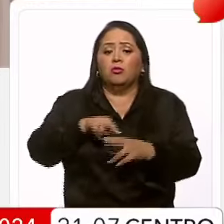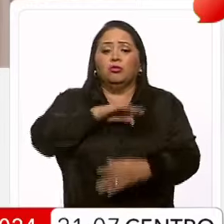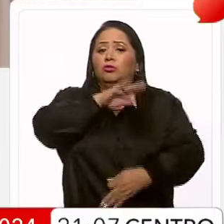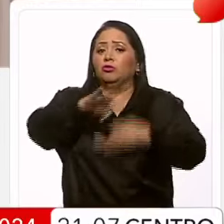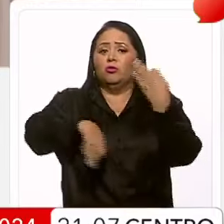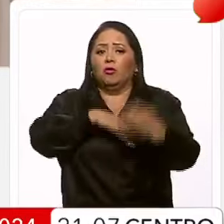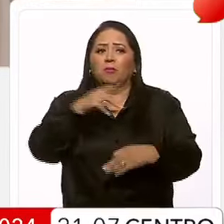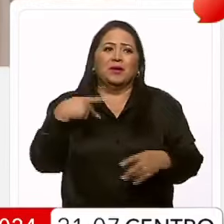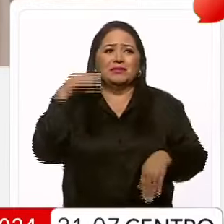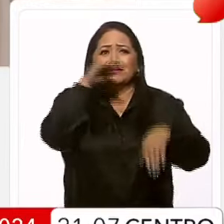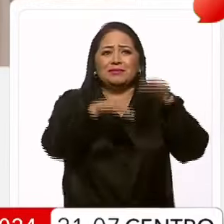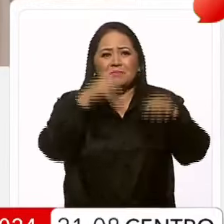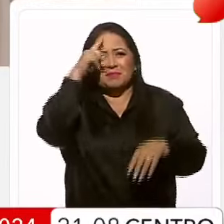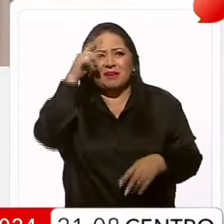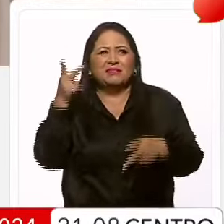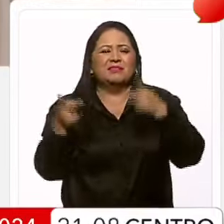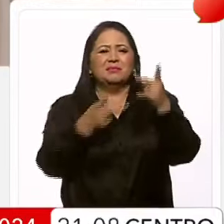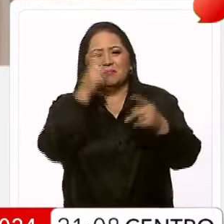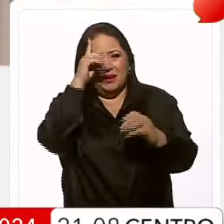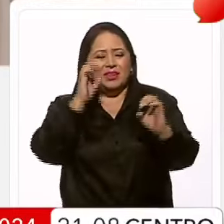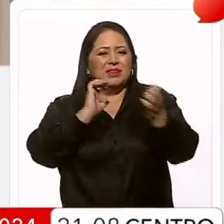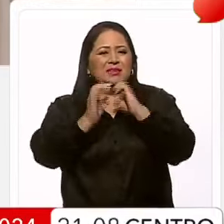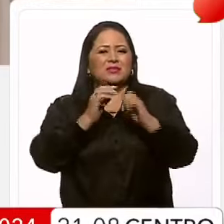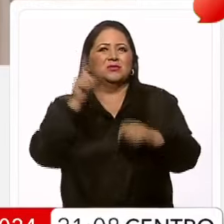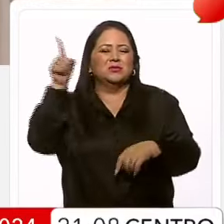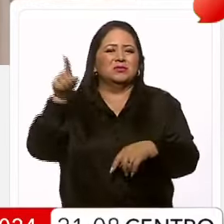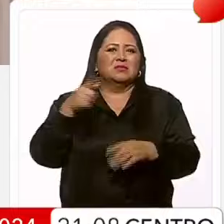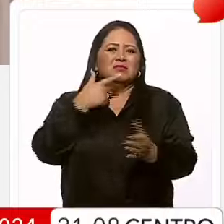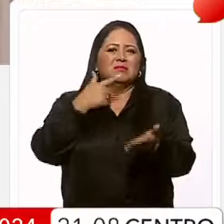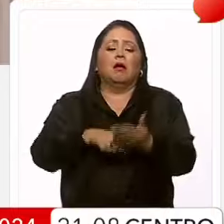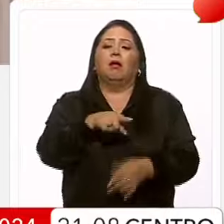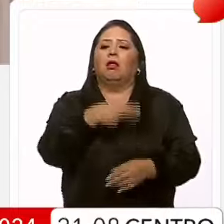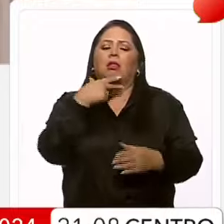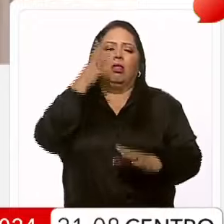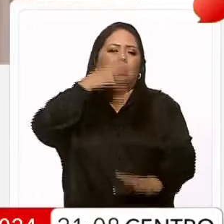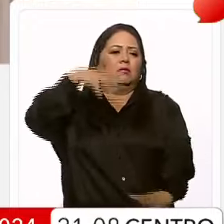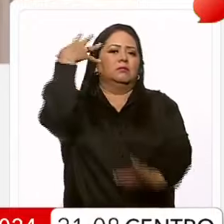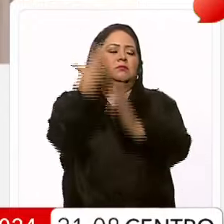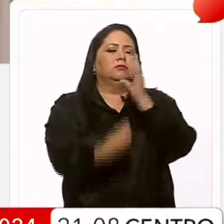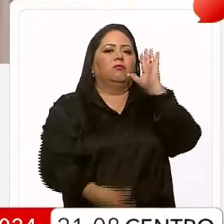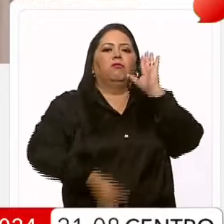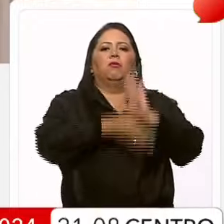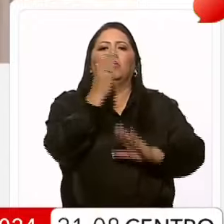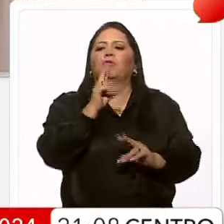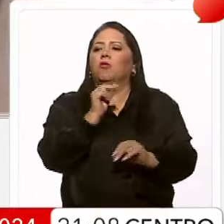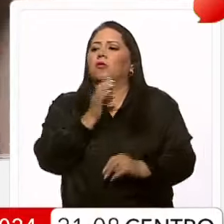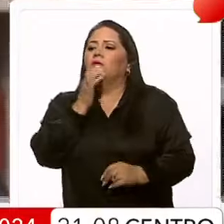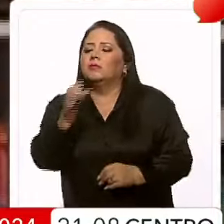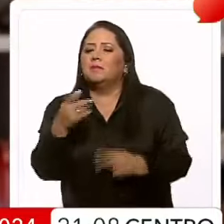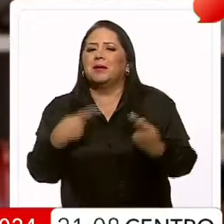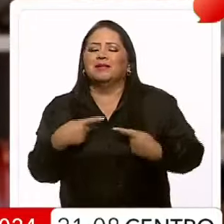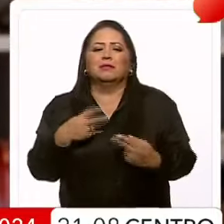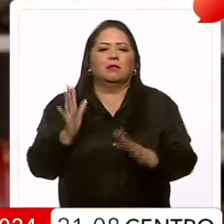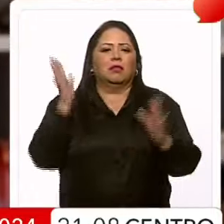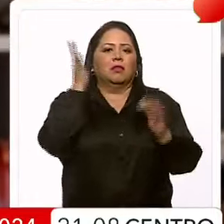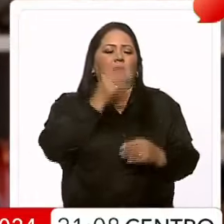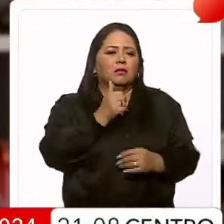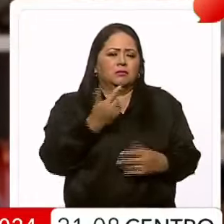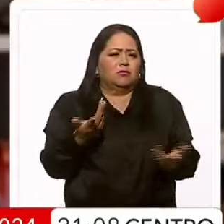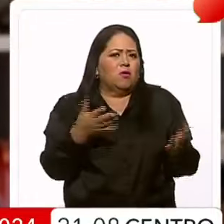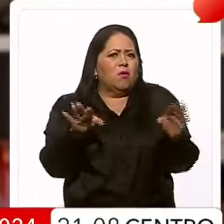reporteros lo buscaron para tratar de entrevistarlo sobre el tema de Celaya y salió huyendo del evento. No contestó ninguna pregunta.